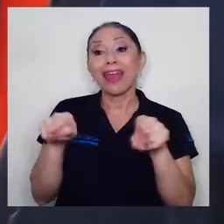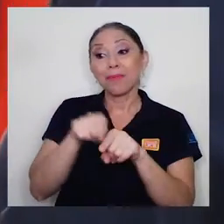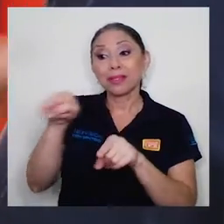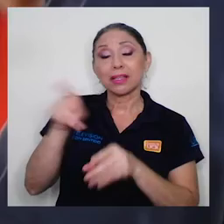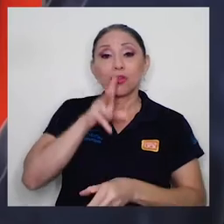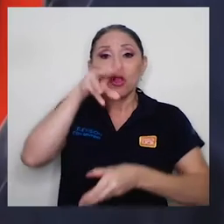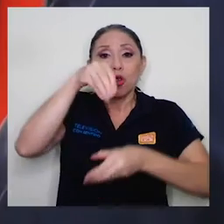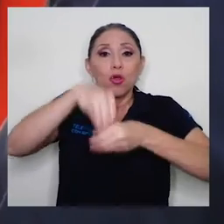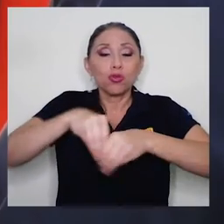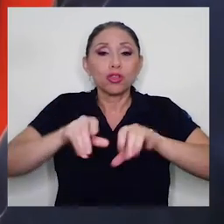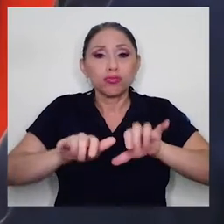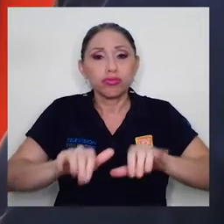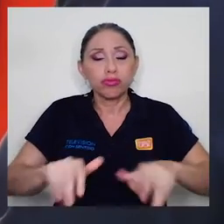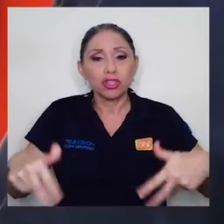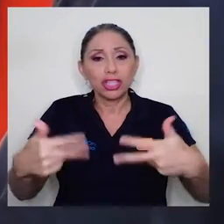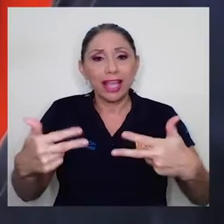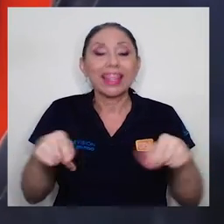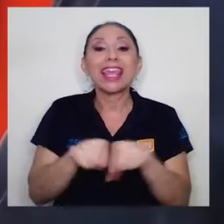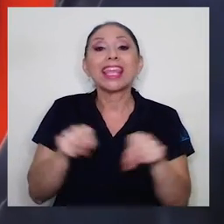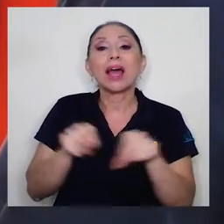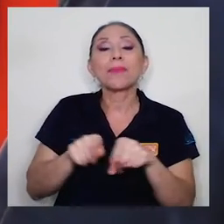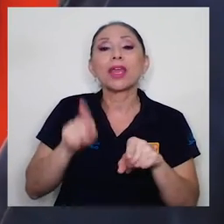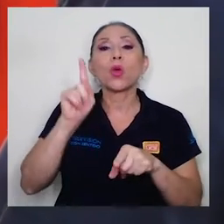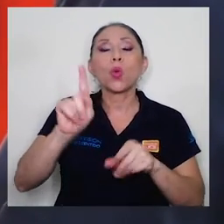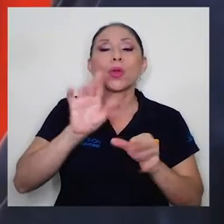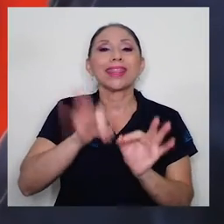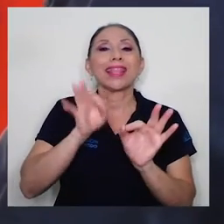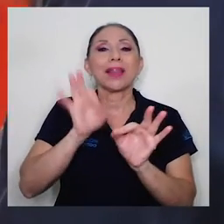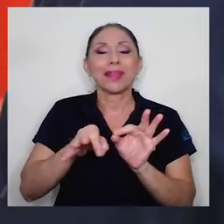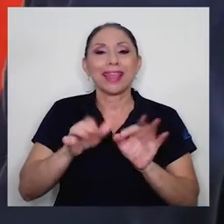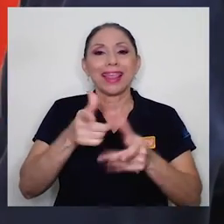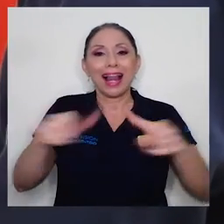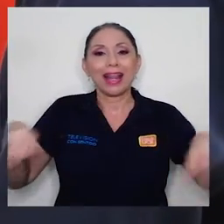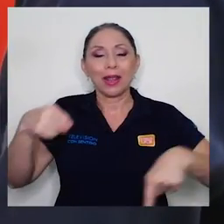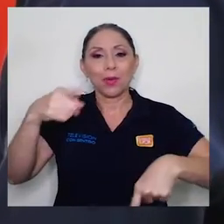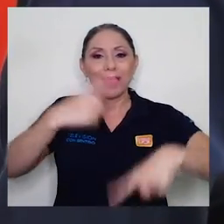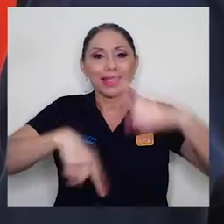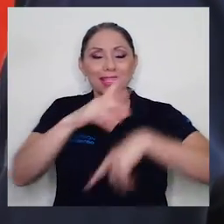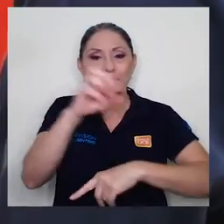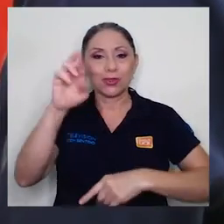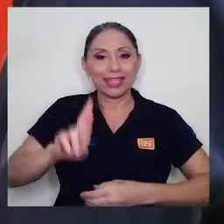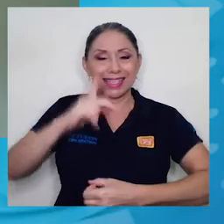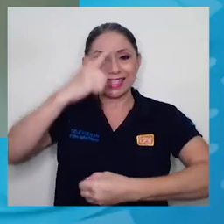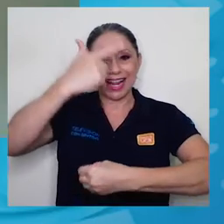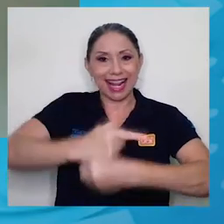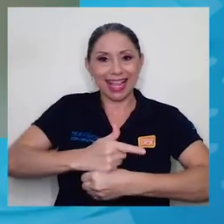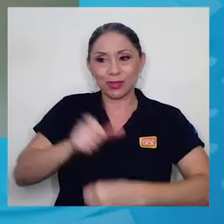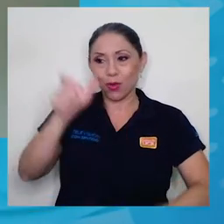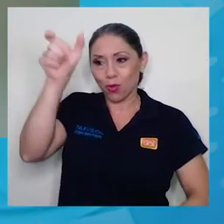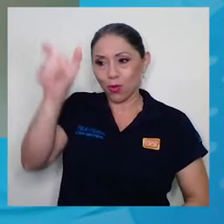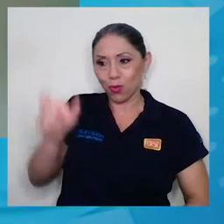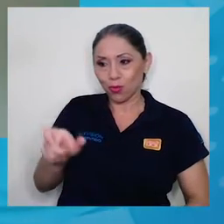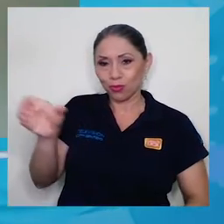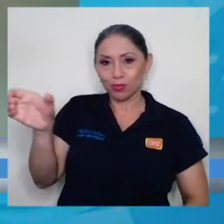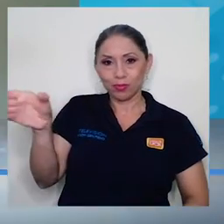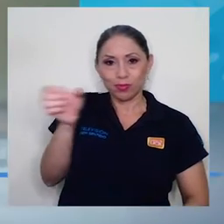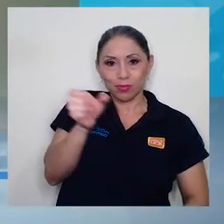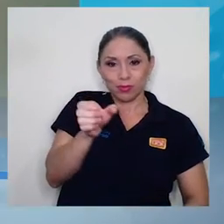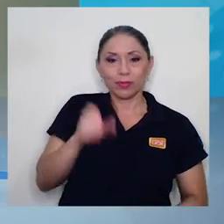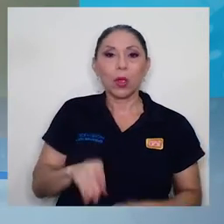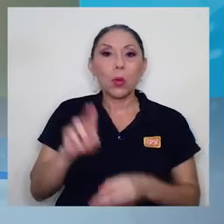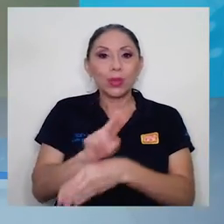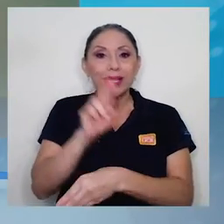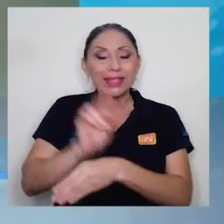incluye un chat interactivo y un intérprete animado de la lengua de señas costarricenses Lesco. Utilizamos inteligencia artificial,